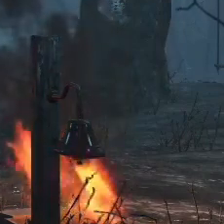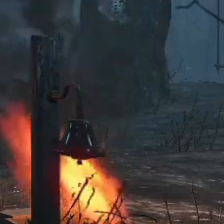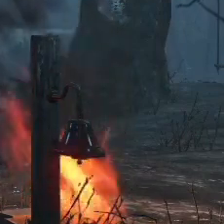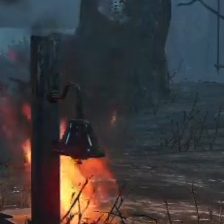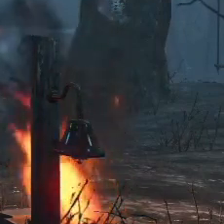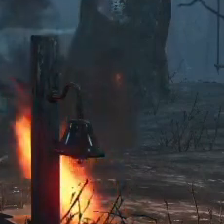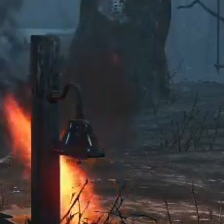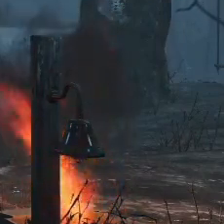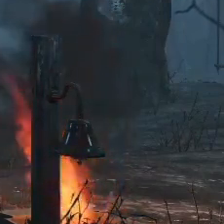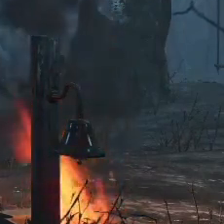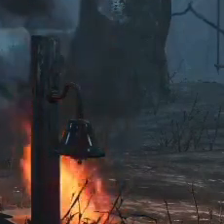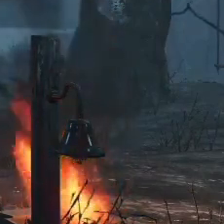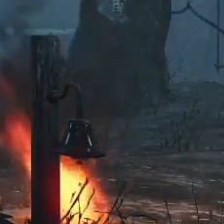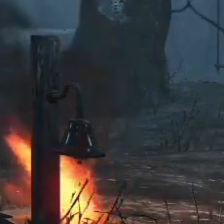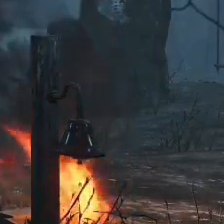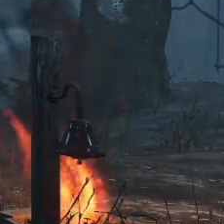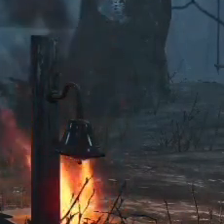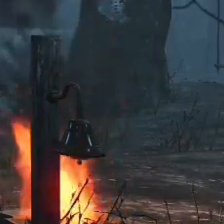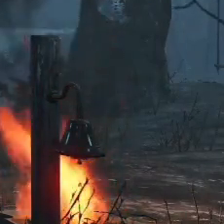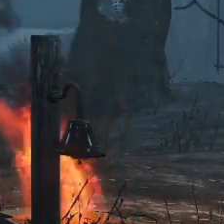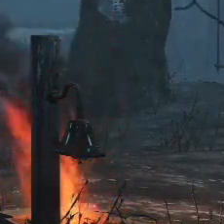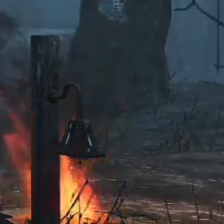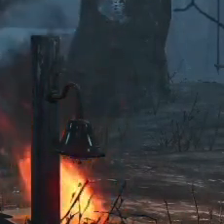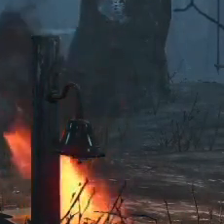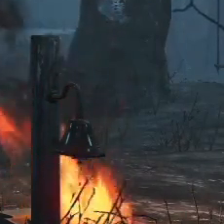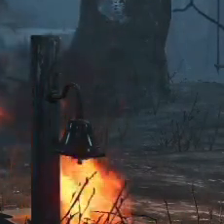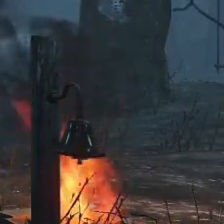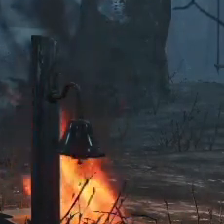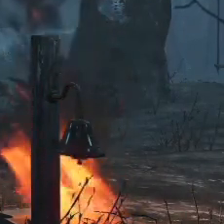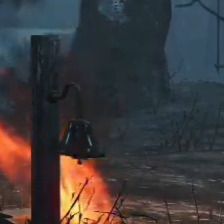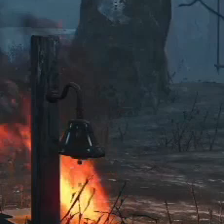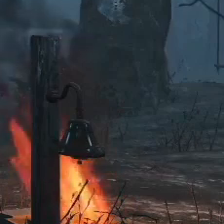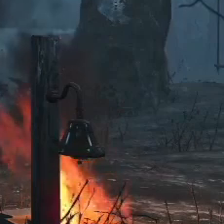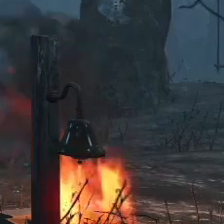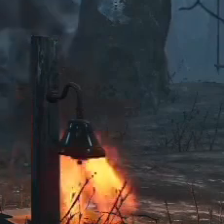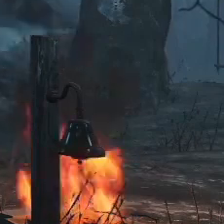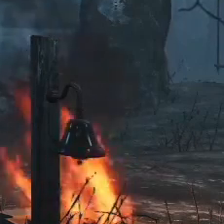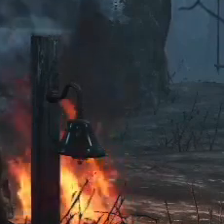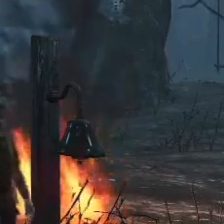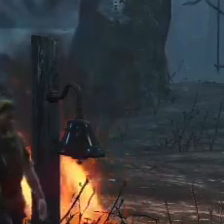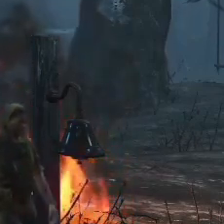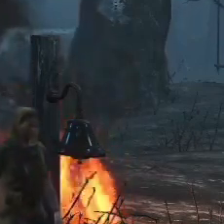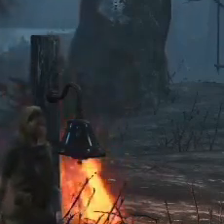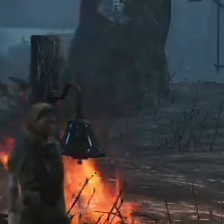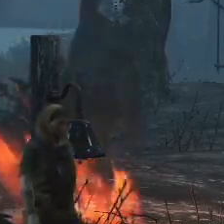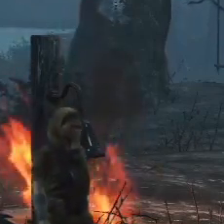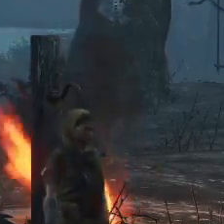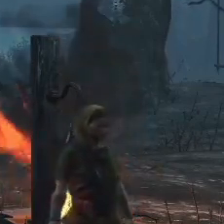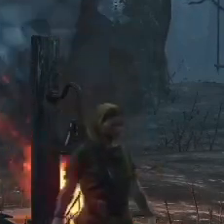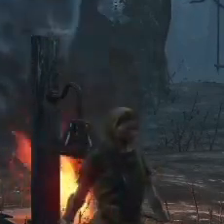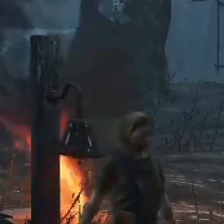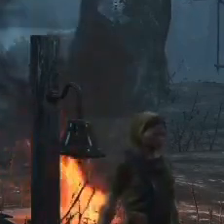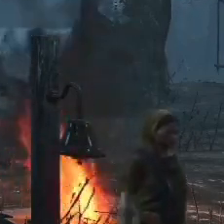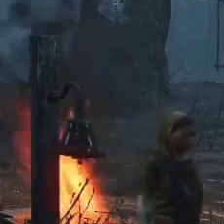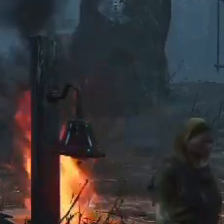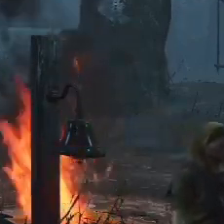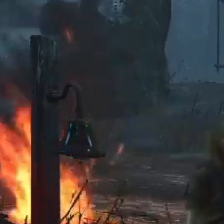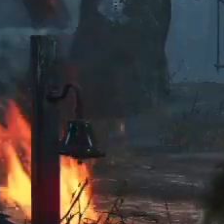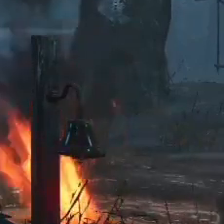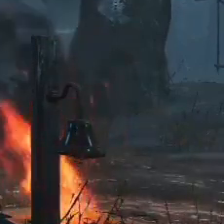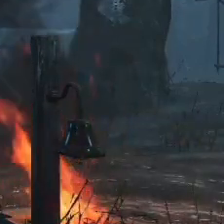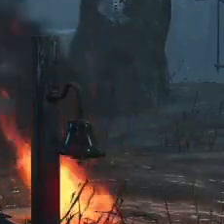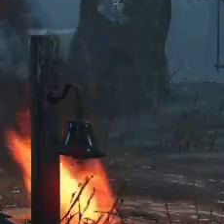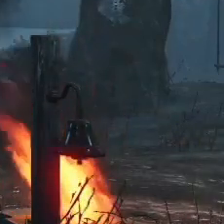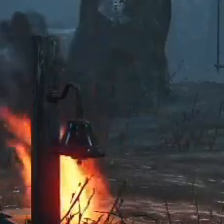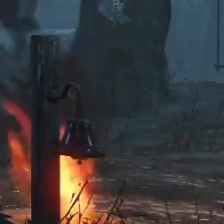hacen 9 billones de pesos reportaron de ganancias en un año y no son capaces de ver la situación